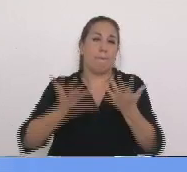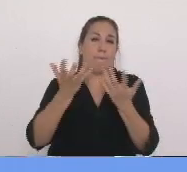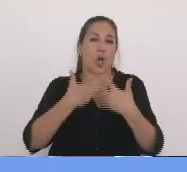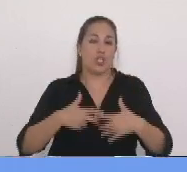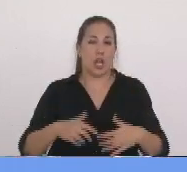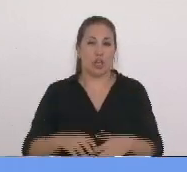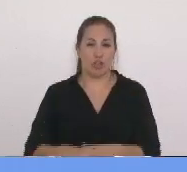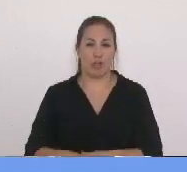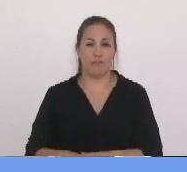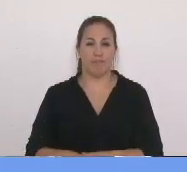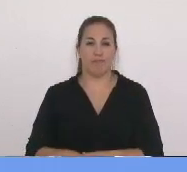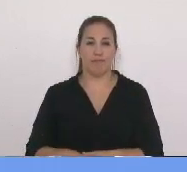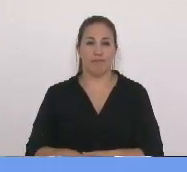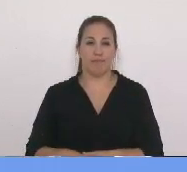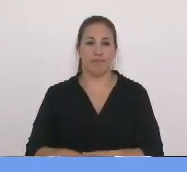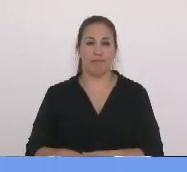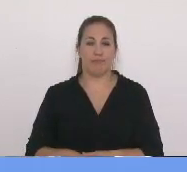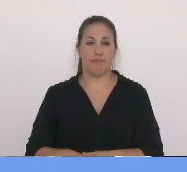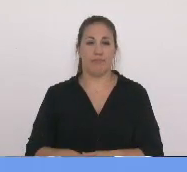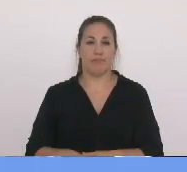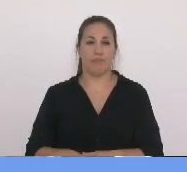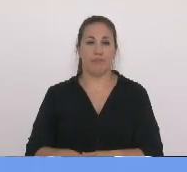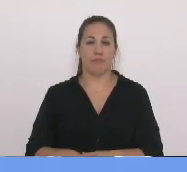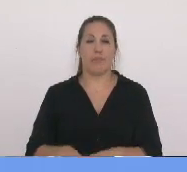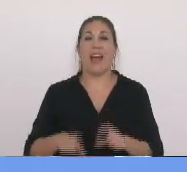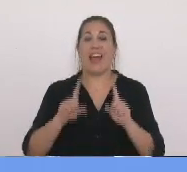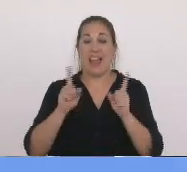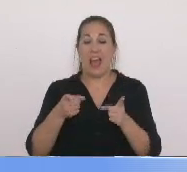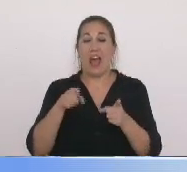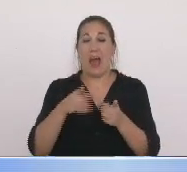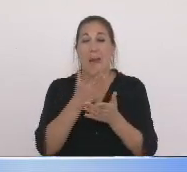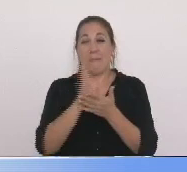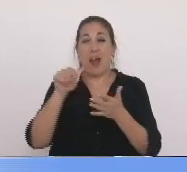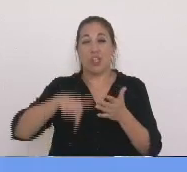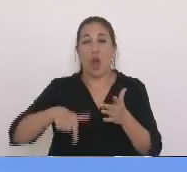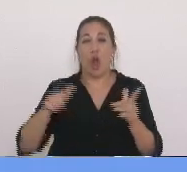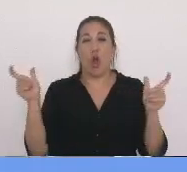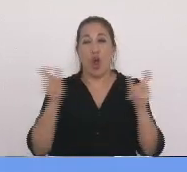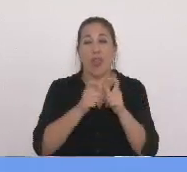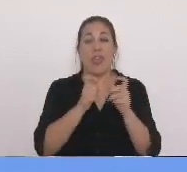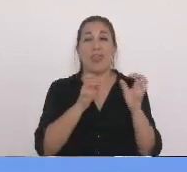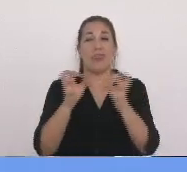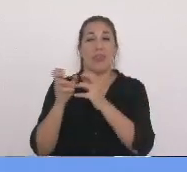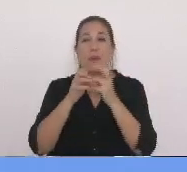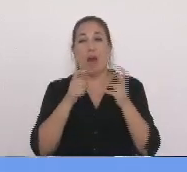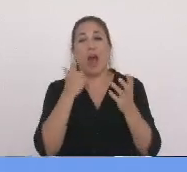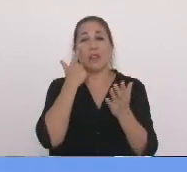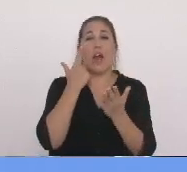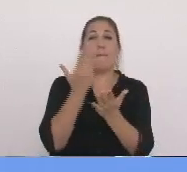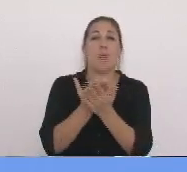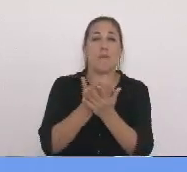magistratura inversamente a ese planteo que hoy estamos debatiendo que se nos propone para esta ley